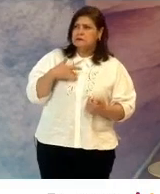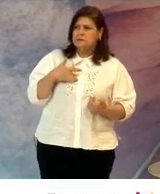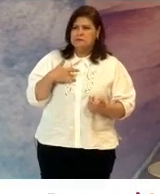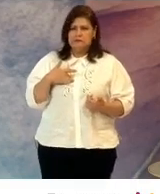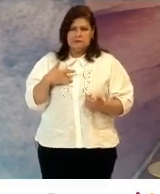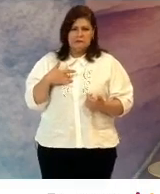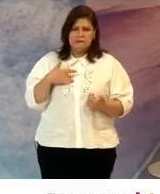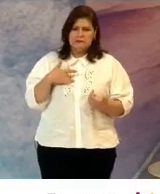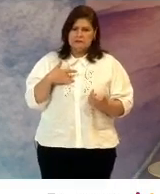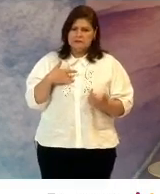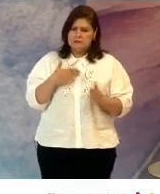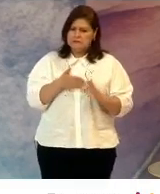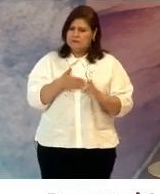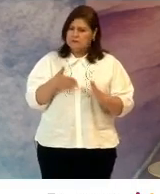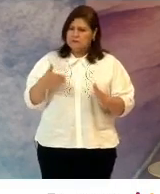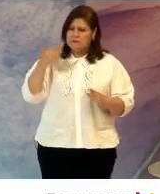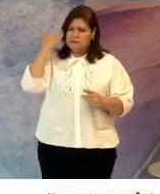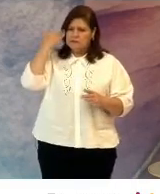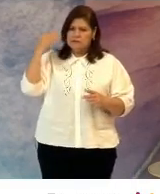momento